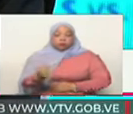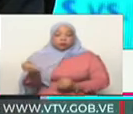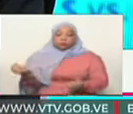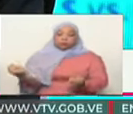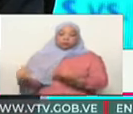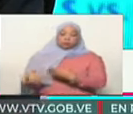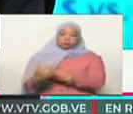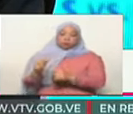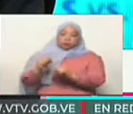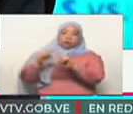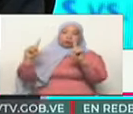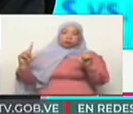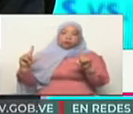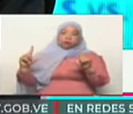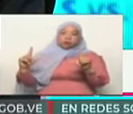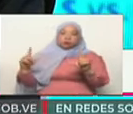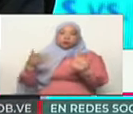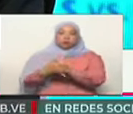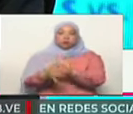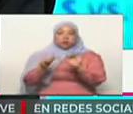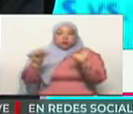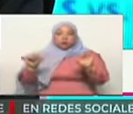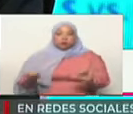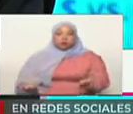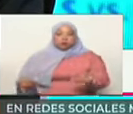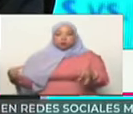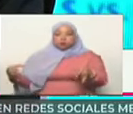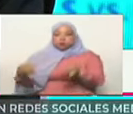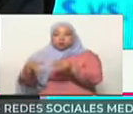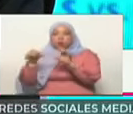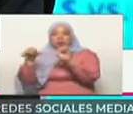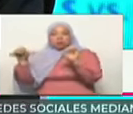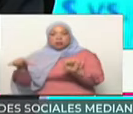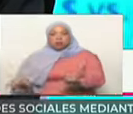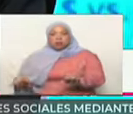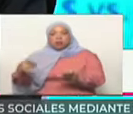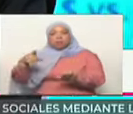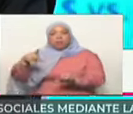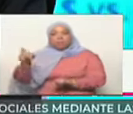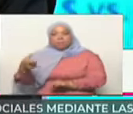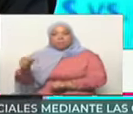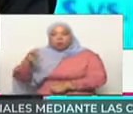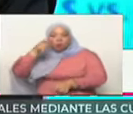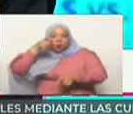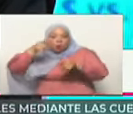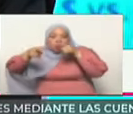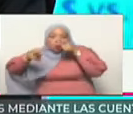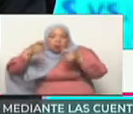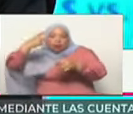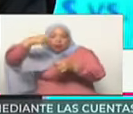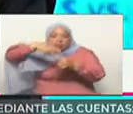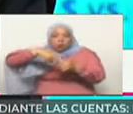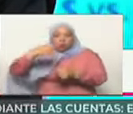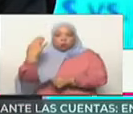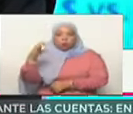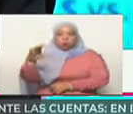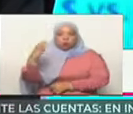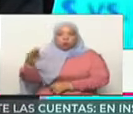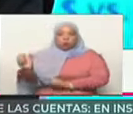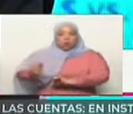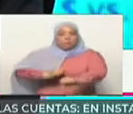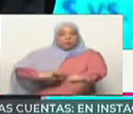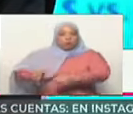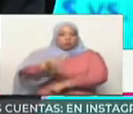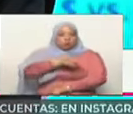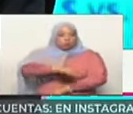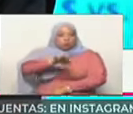impactante. Este sistema Pegasus no solo se ha utilizado para espiar dentro de Colombia a movimientos